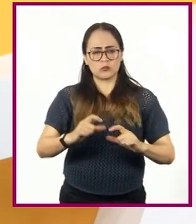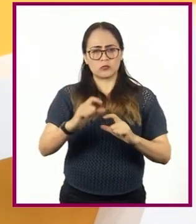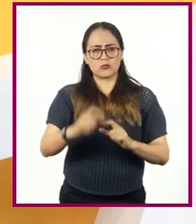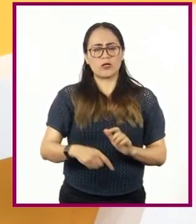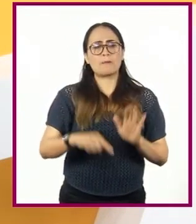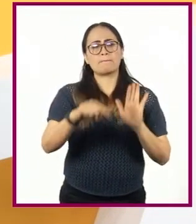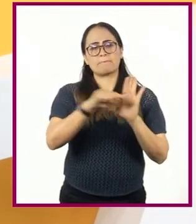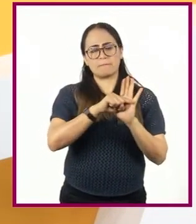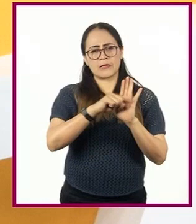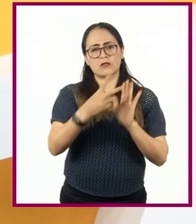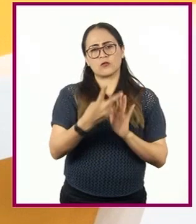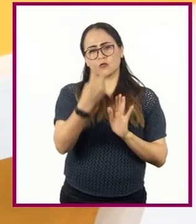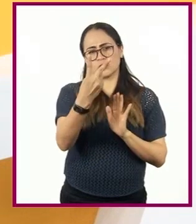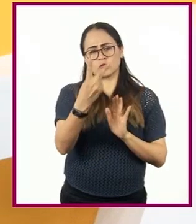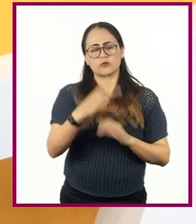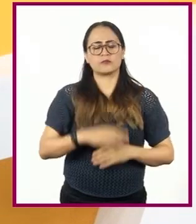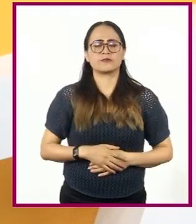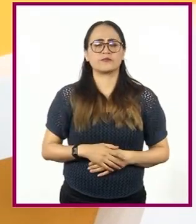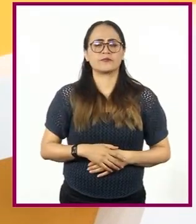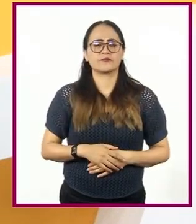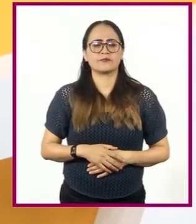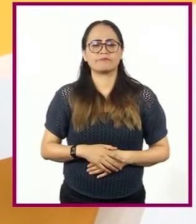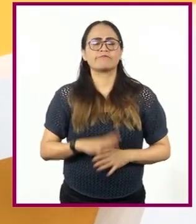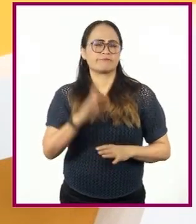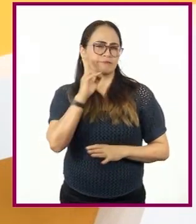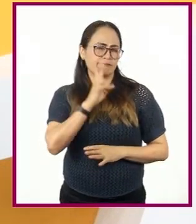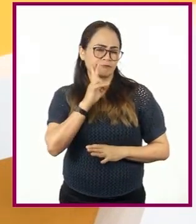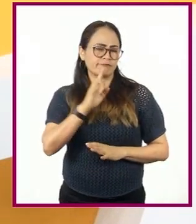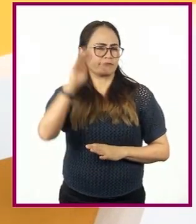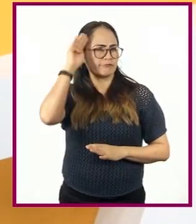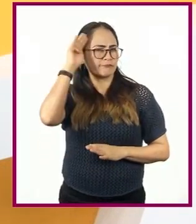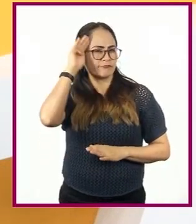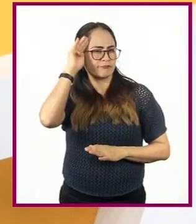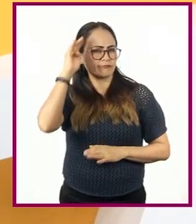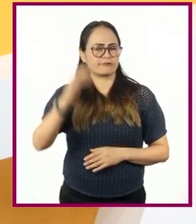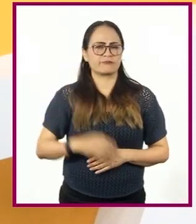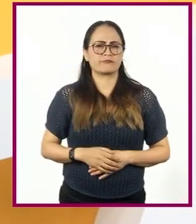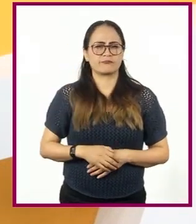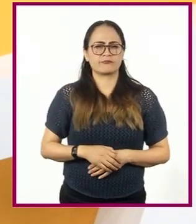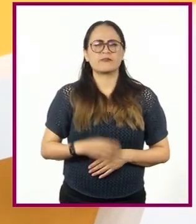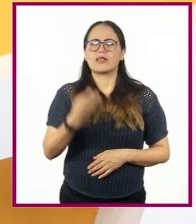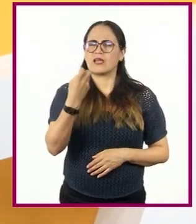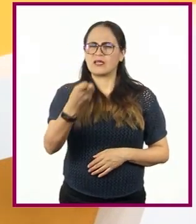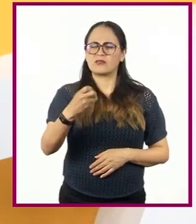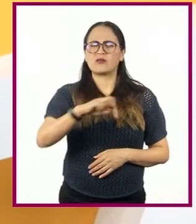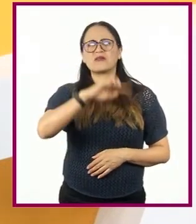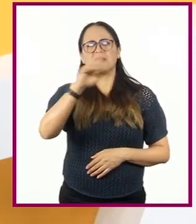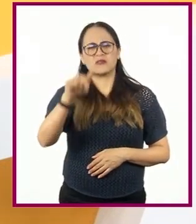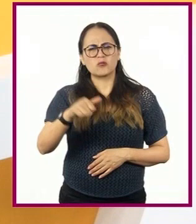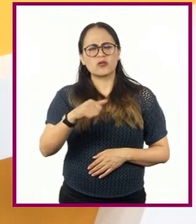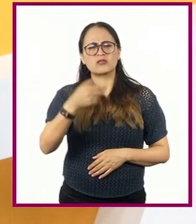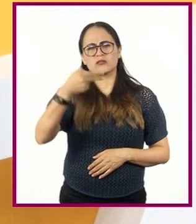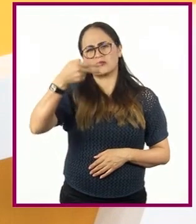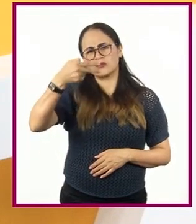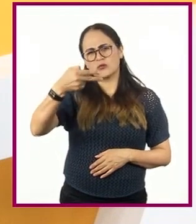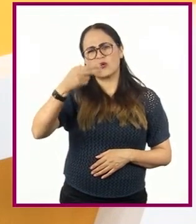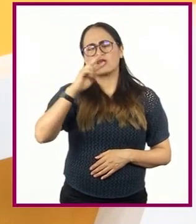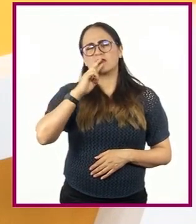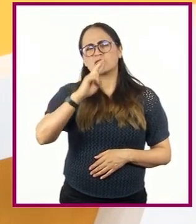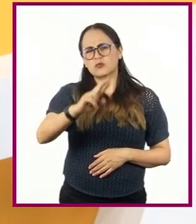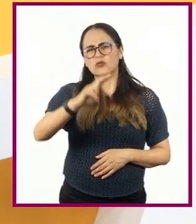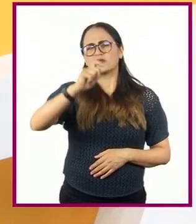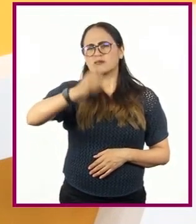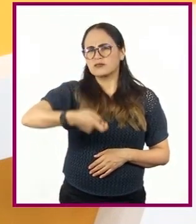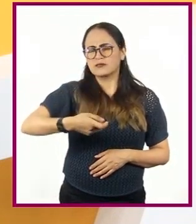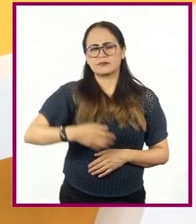el factor es 2 negativo. Reflexionemos. ¿Cómo afecta esto en el resultado de la operación? Consideremos